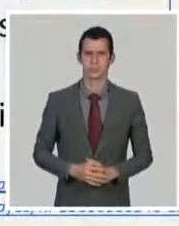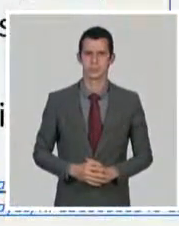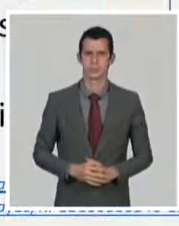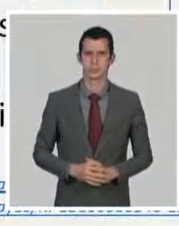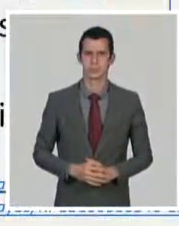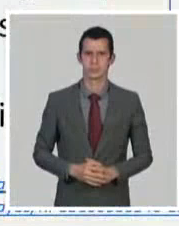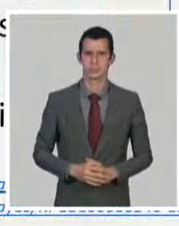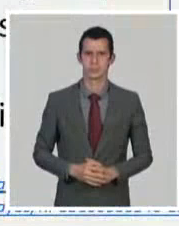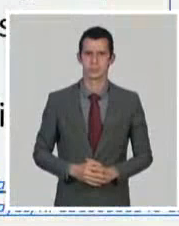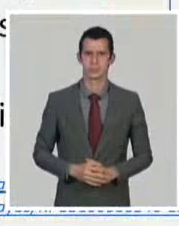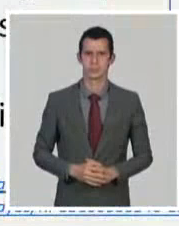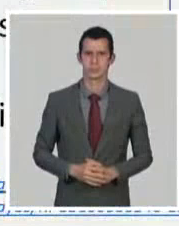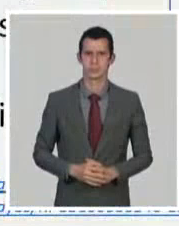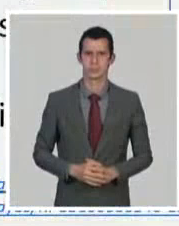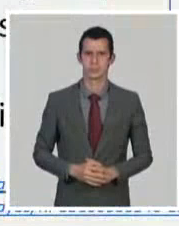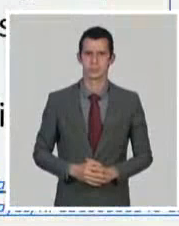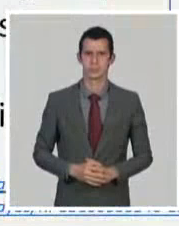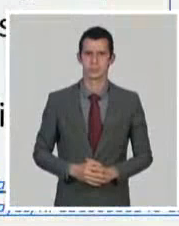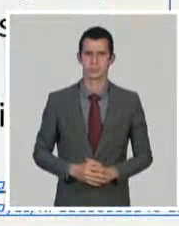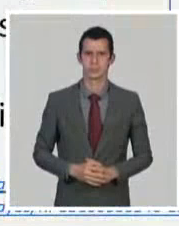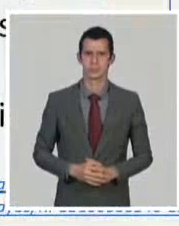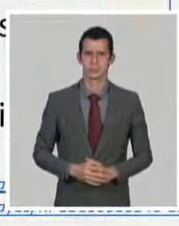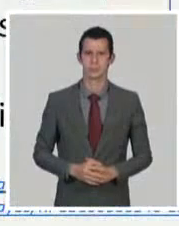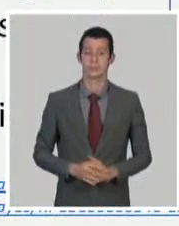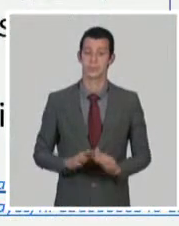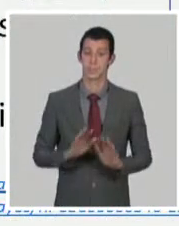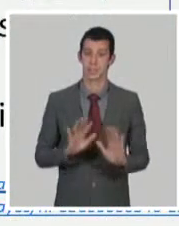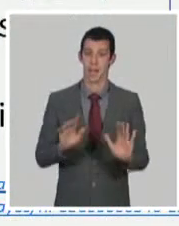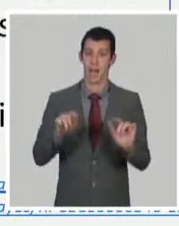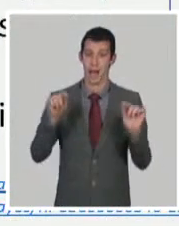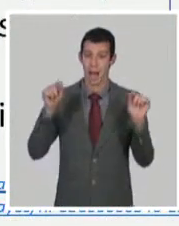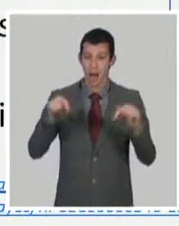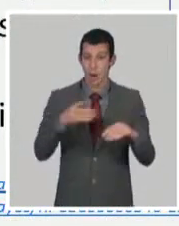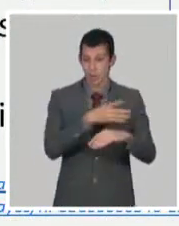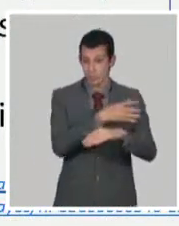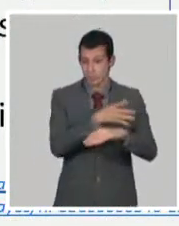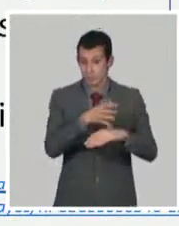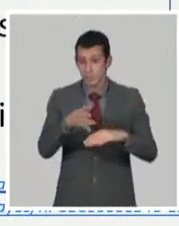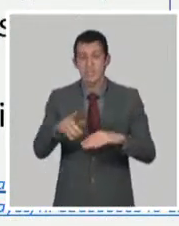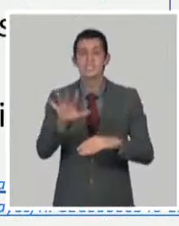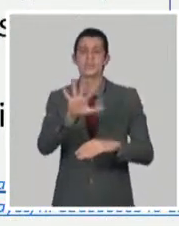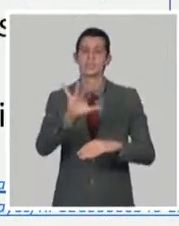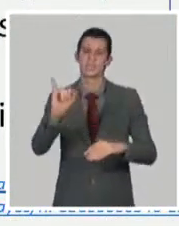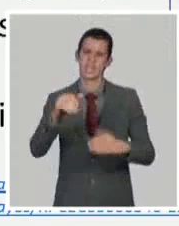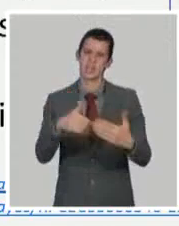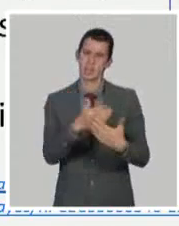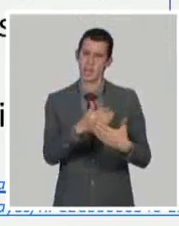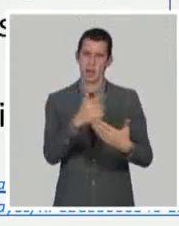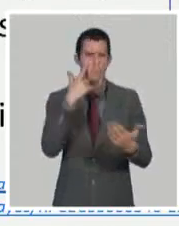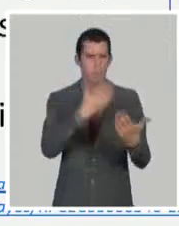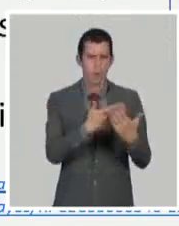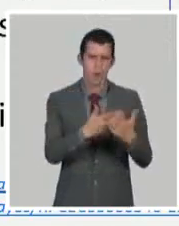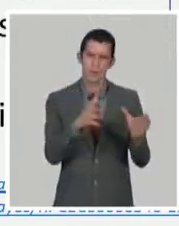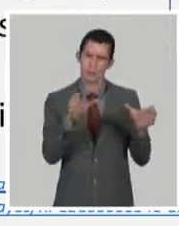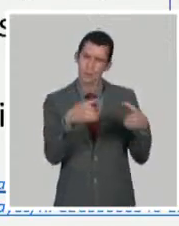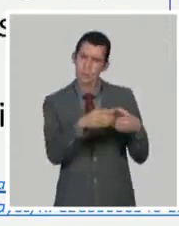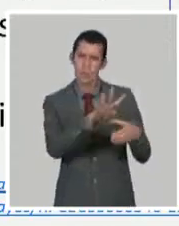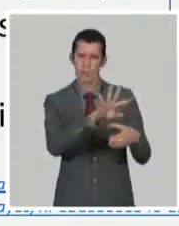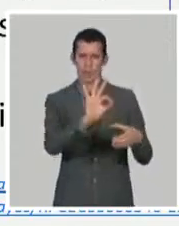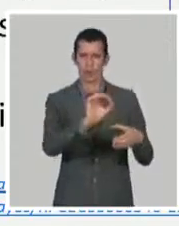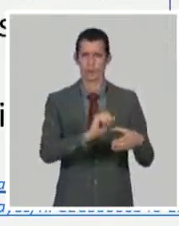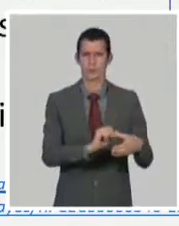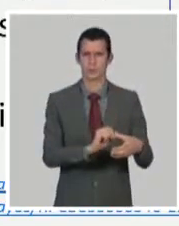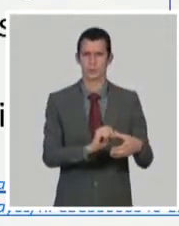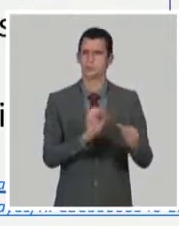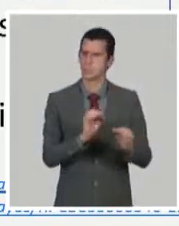todos los voluntarios, ya el estudio se encuentra en el día 56, todos los voluntarios recibieron las 3 dosis de vacuna. Los del corto y